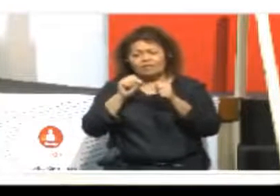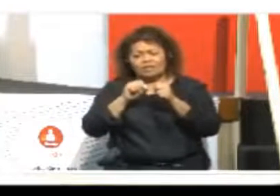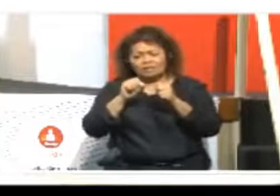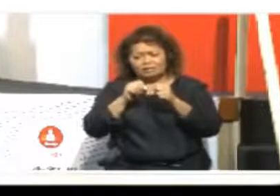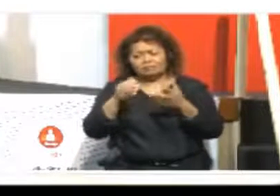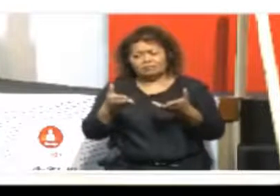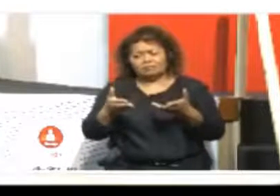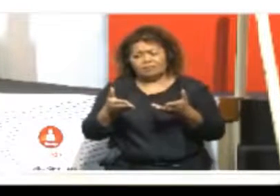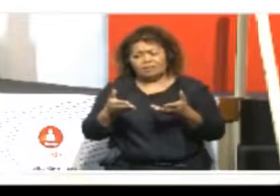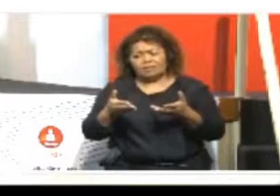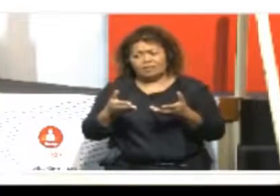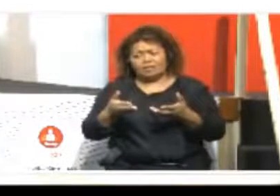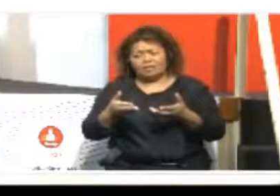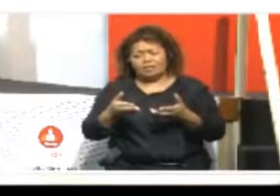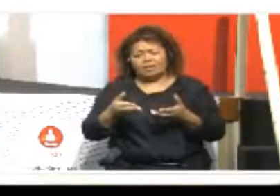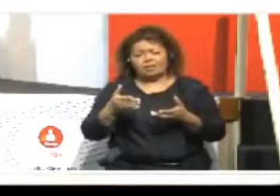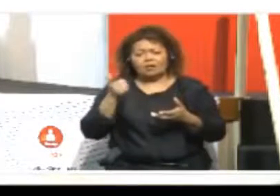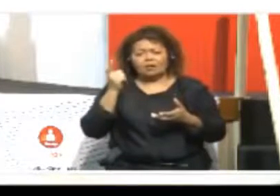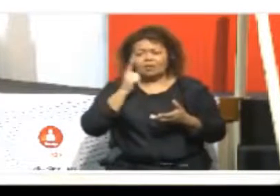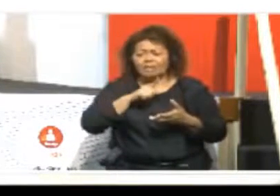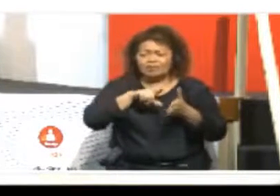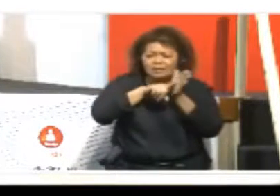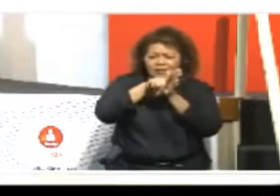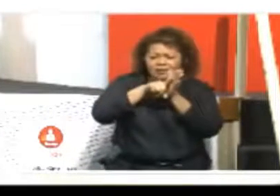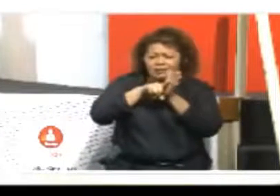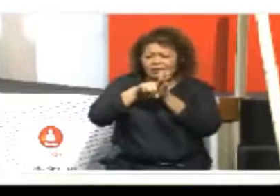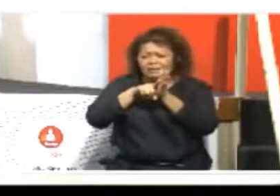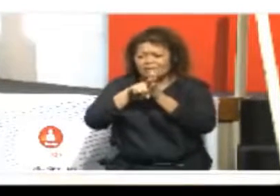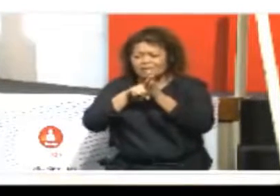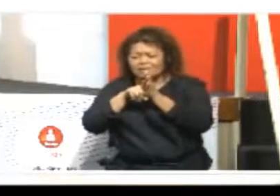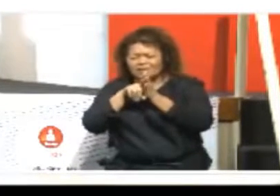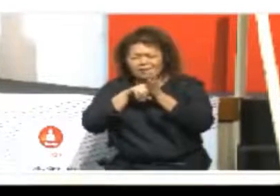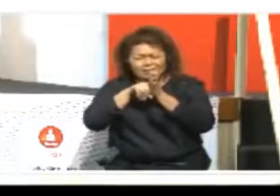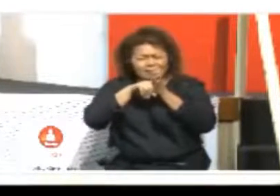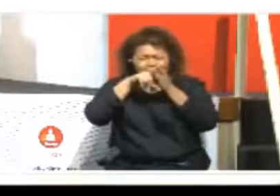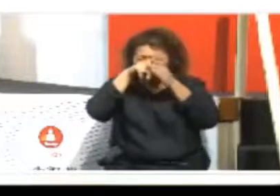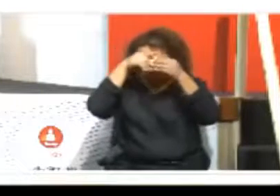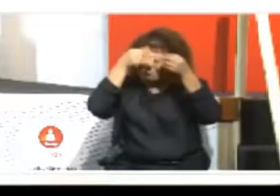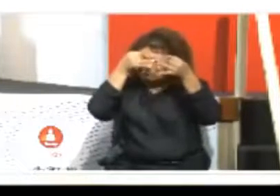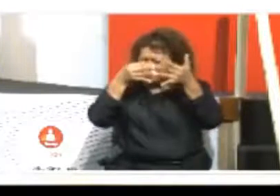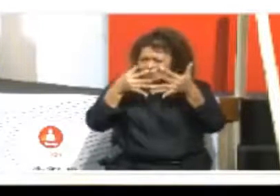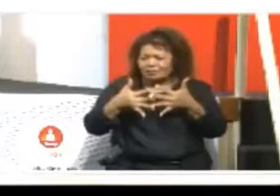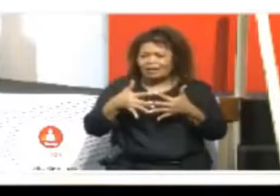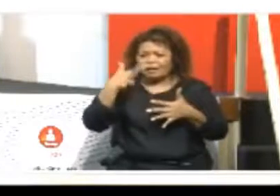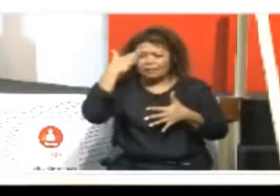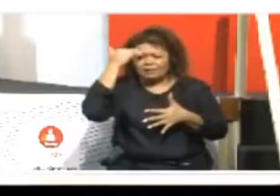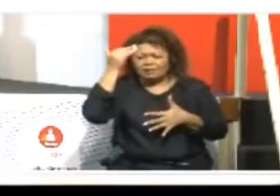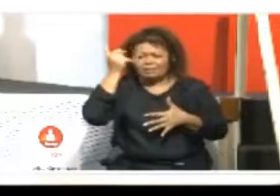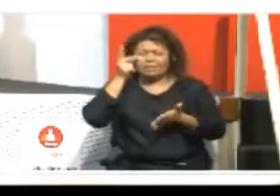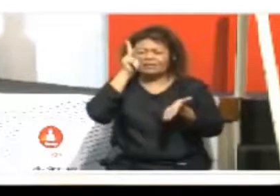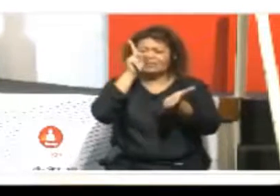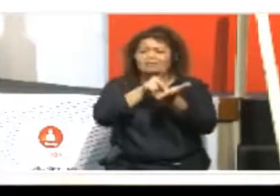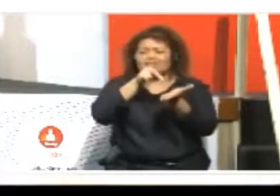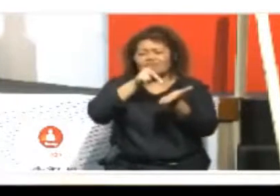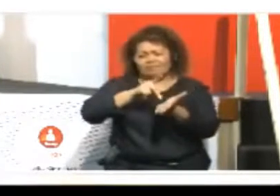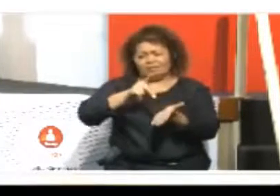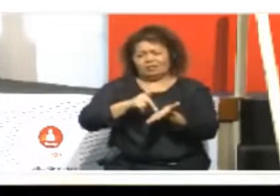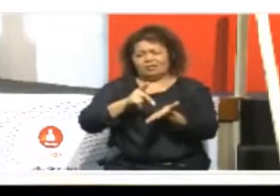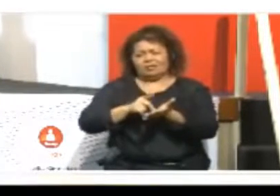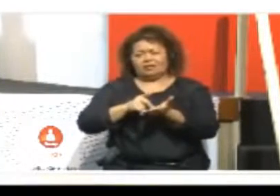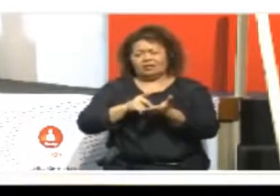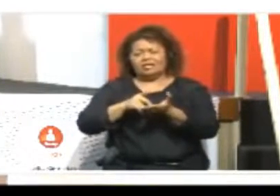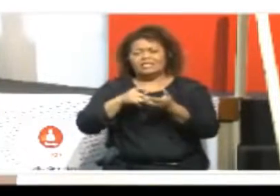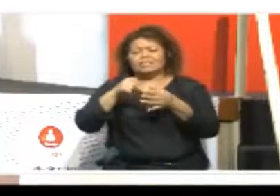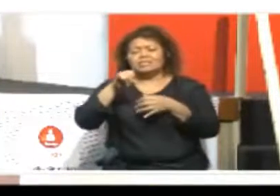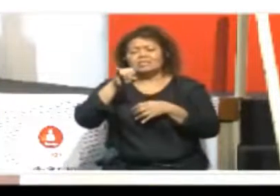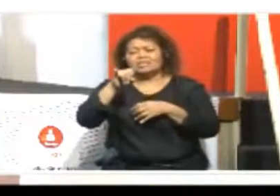ido analizando empíricamente para saber qué tan cierto es que esas prácticas están liderando a los gobiernos a lo que se